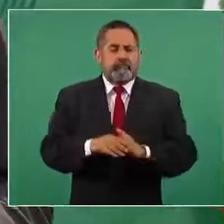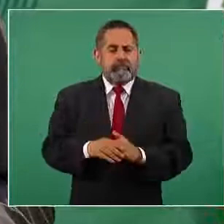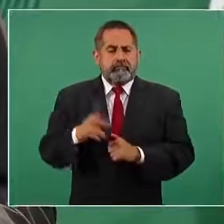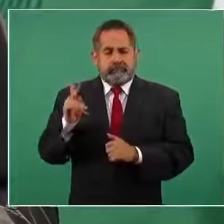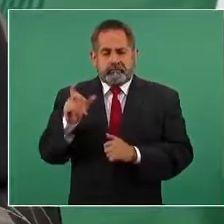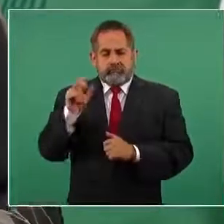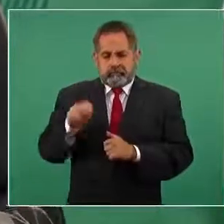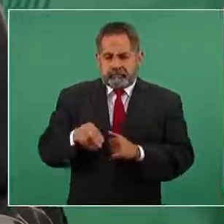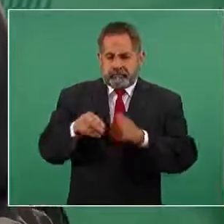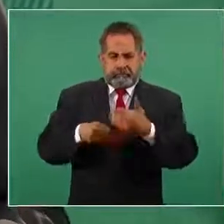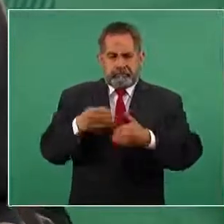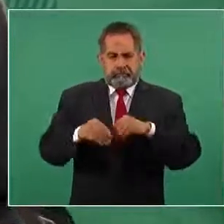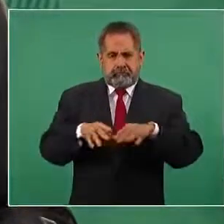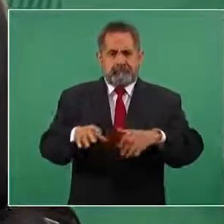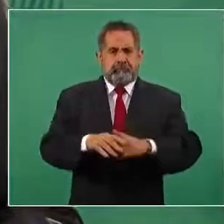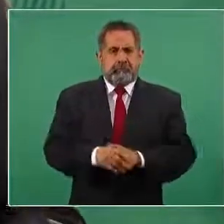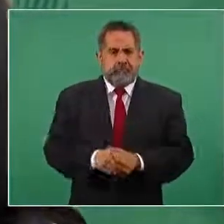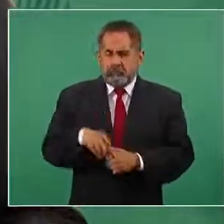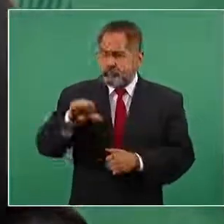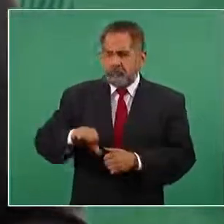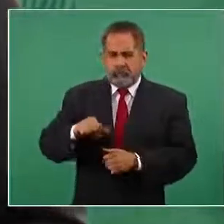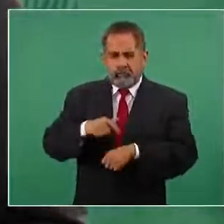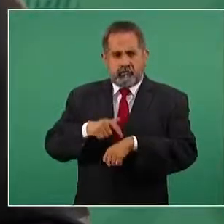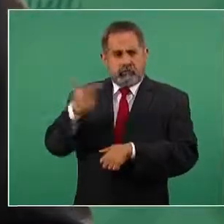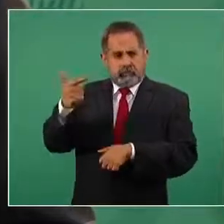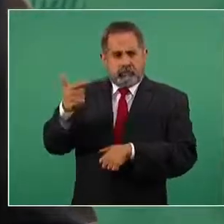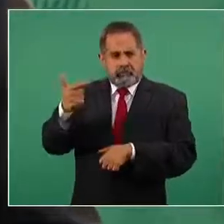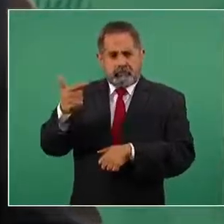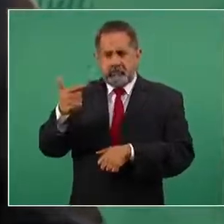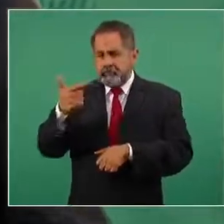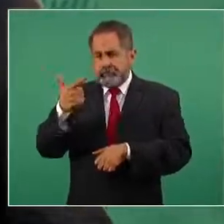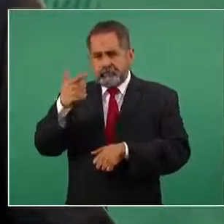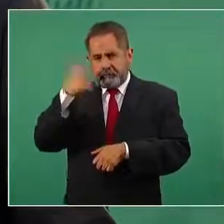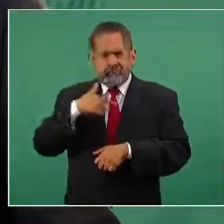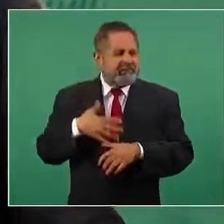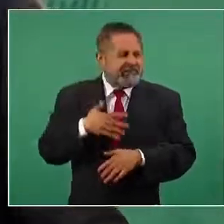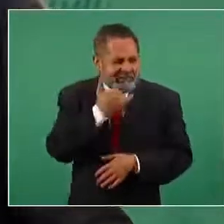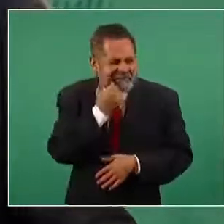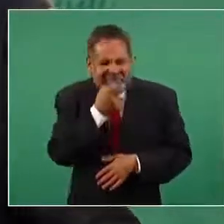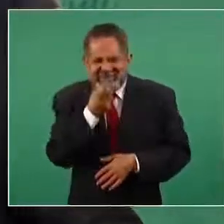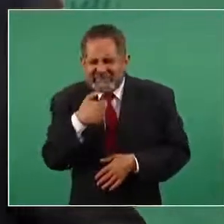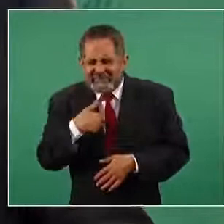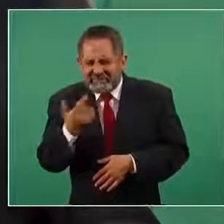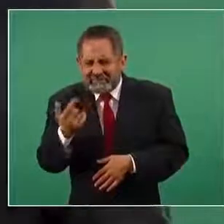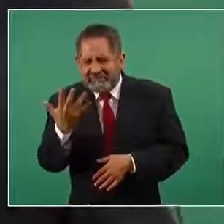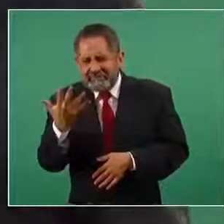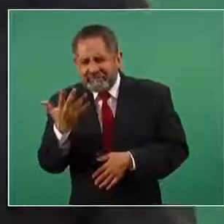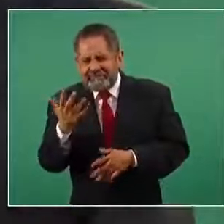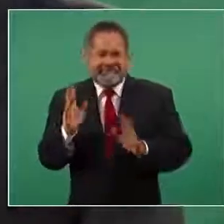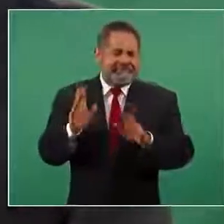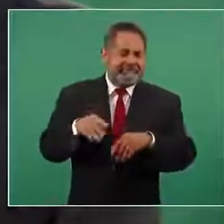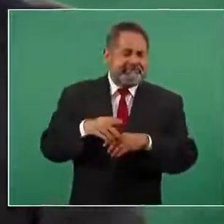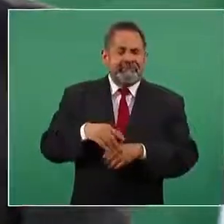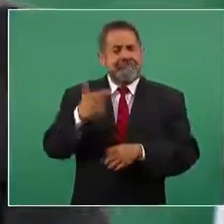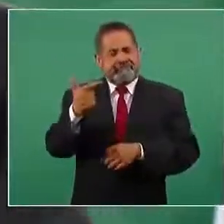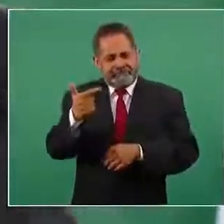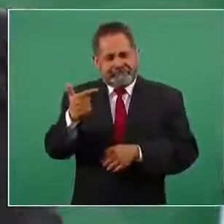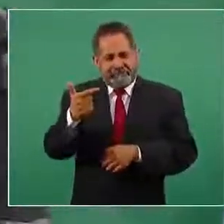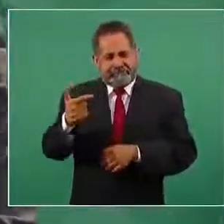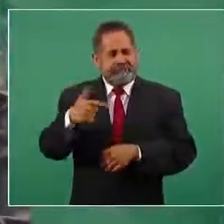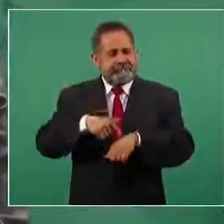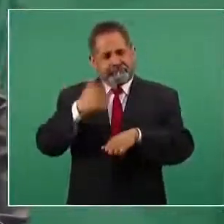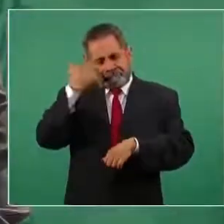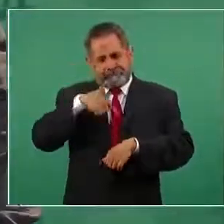plan. Hoy a las 7 de la noche, ¿a qué horas dije? 5, ¿sí? A las